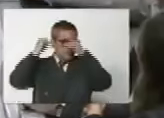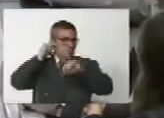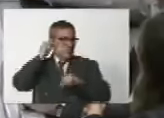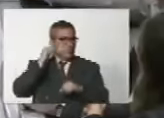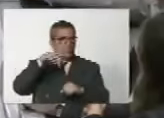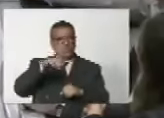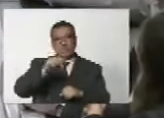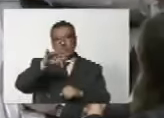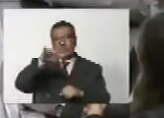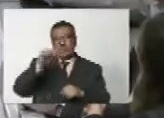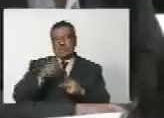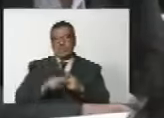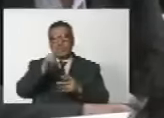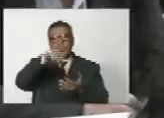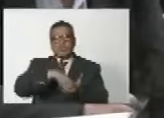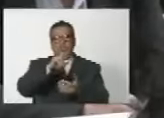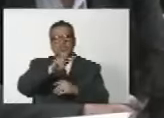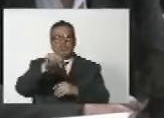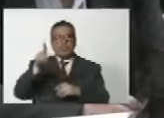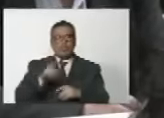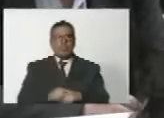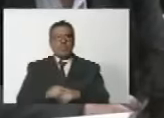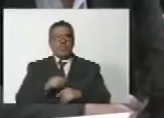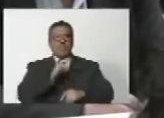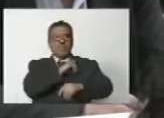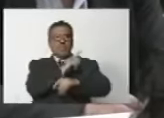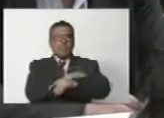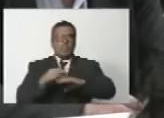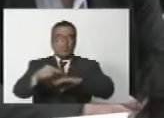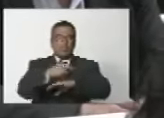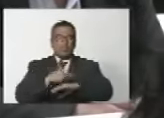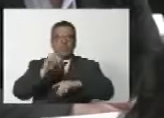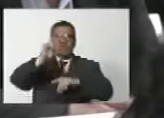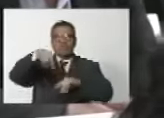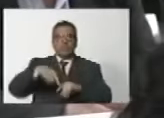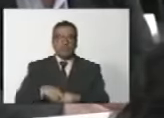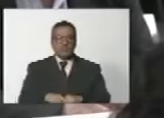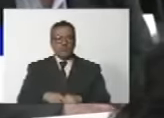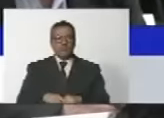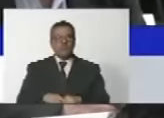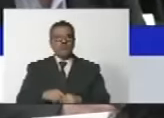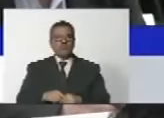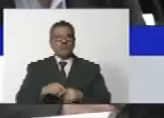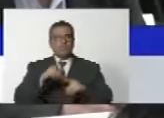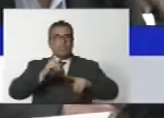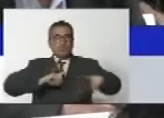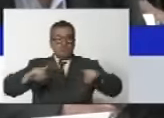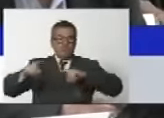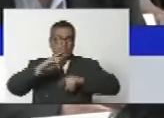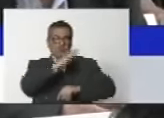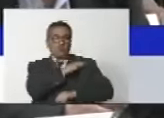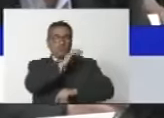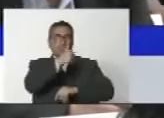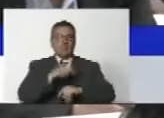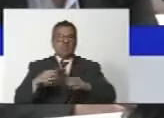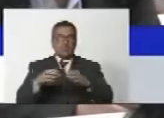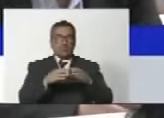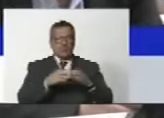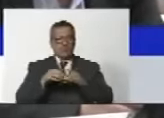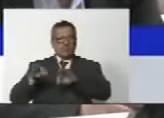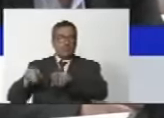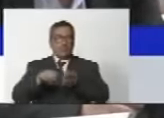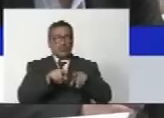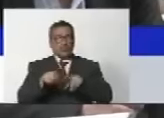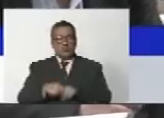Haya, año 2021, y en el Poder Ejecutivo también fue directora jefa de la Oficina de